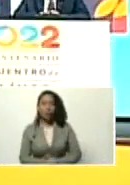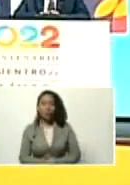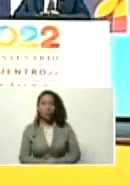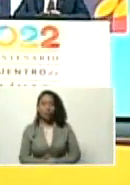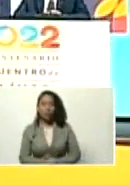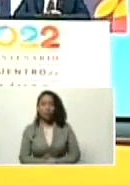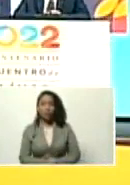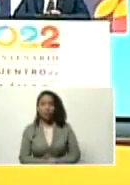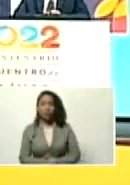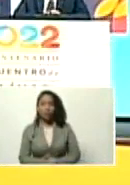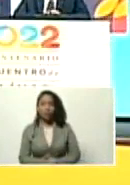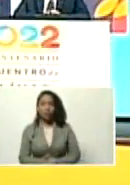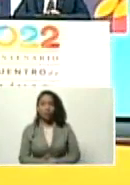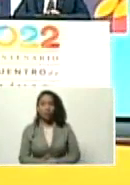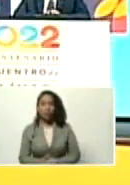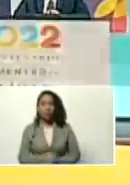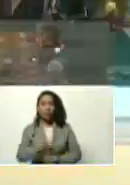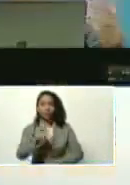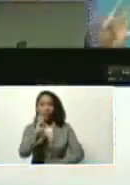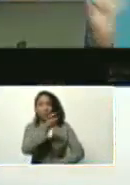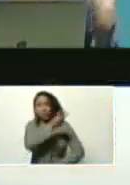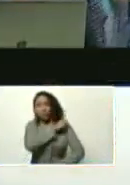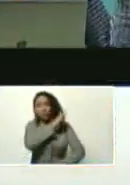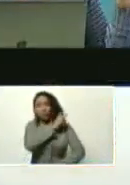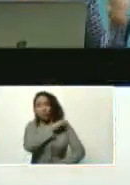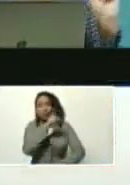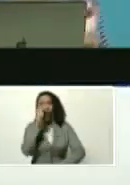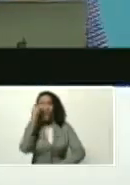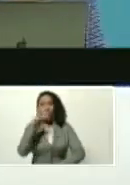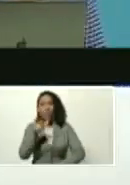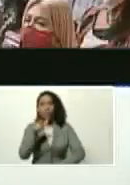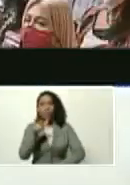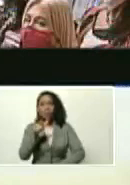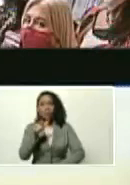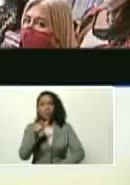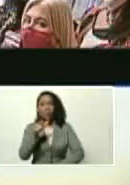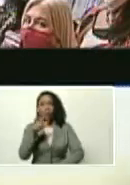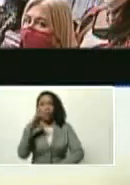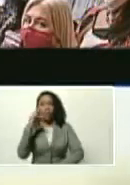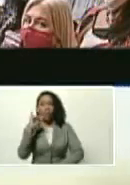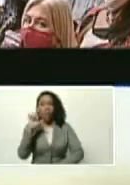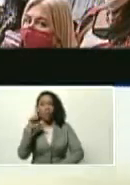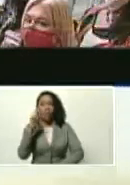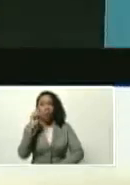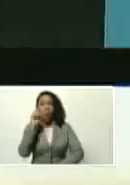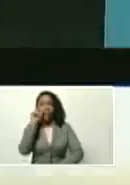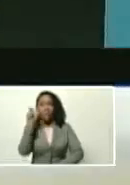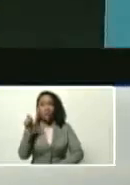general Dilcio, Dilio Rodríguez,